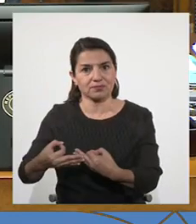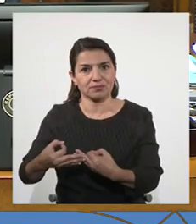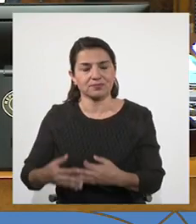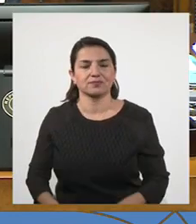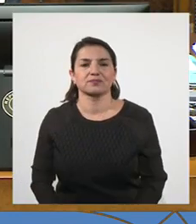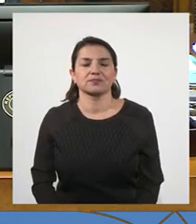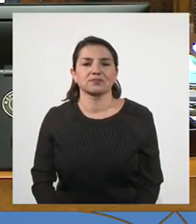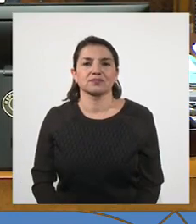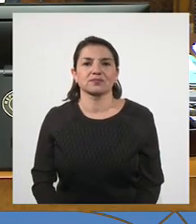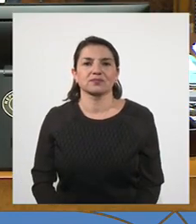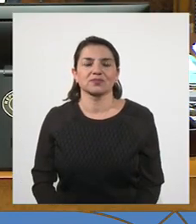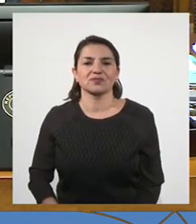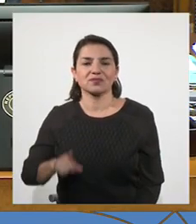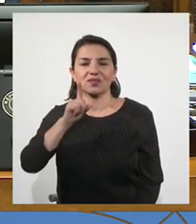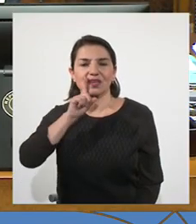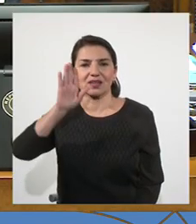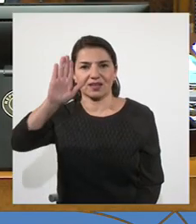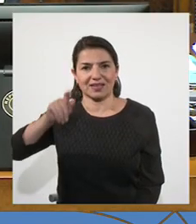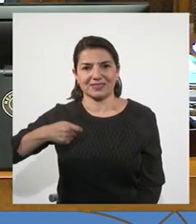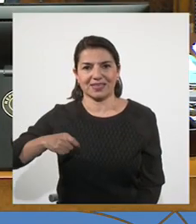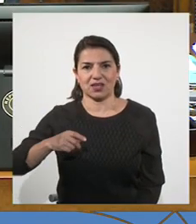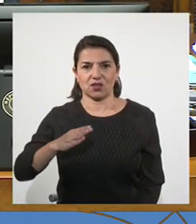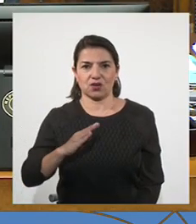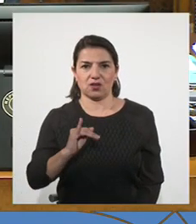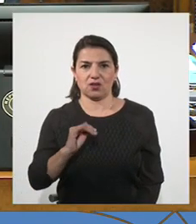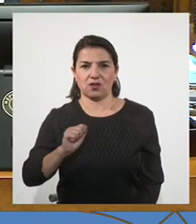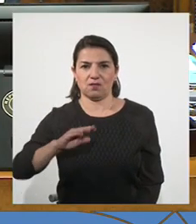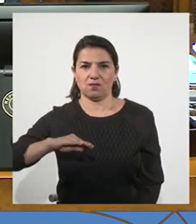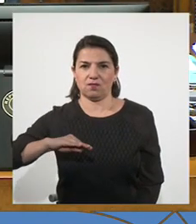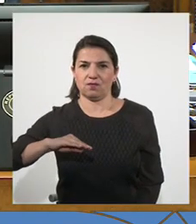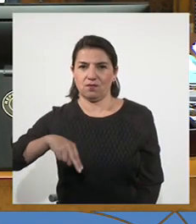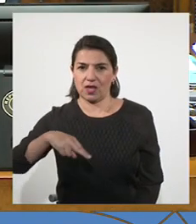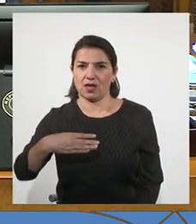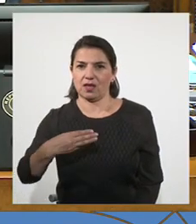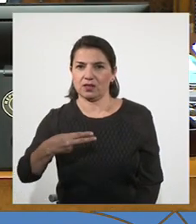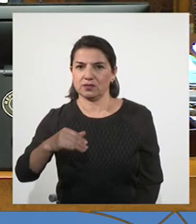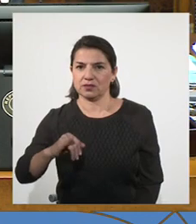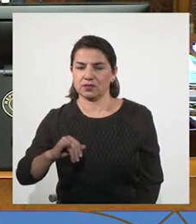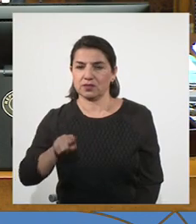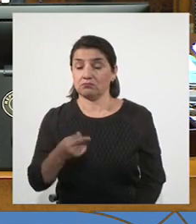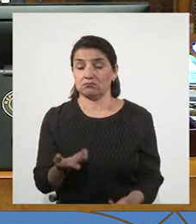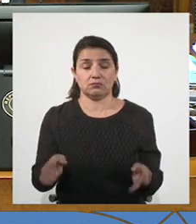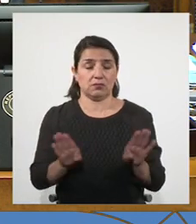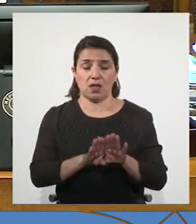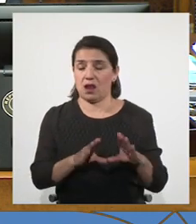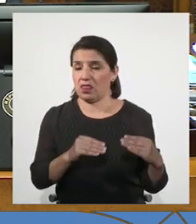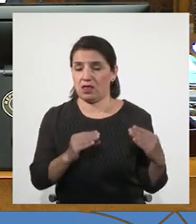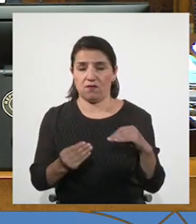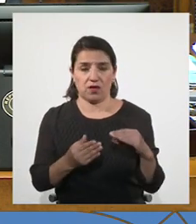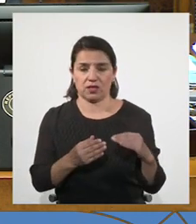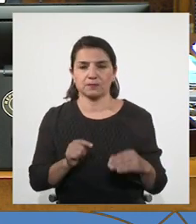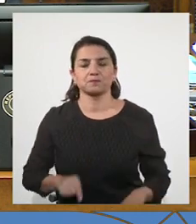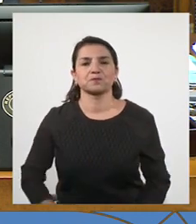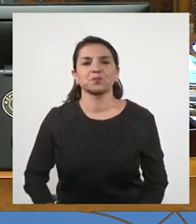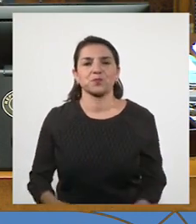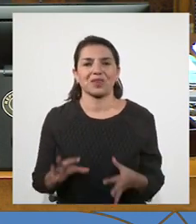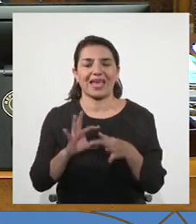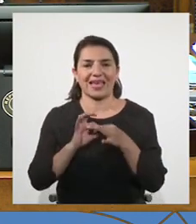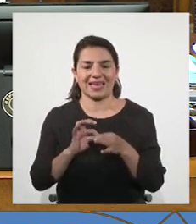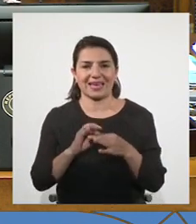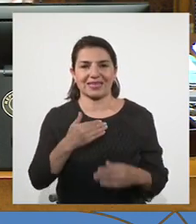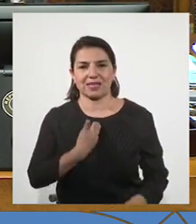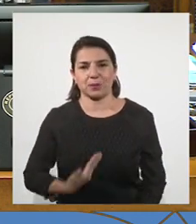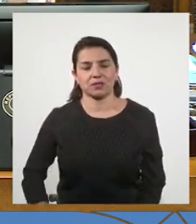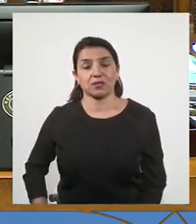Tiene la palabra el senador Bianchi y se cierra el debate. Cuatro. Bien, gracias, presidente. A mí me